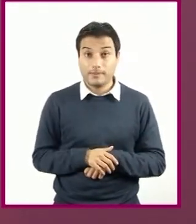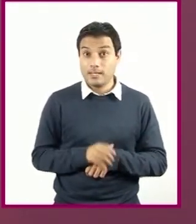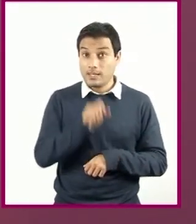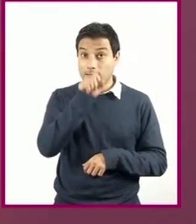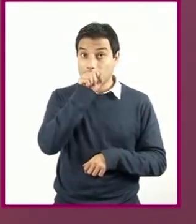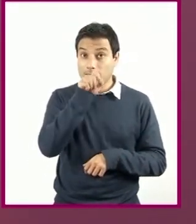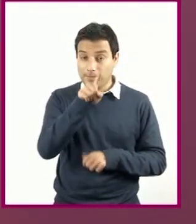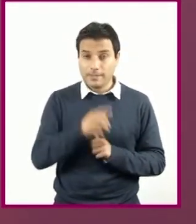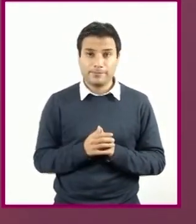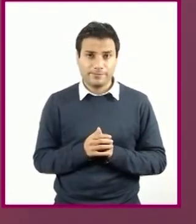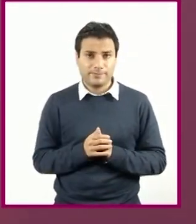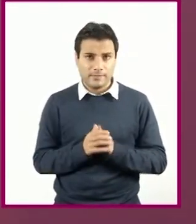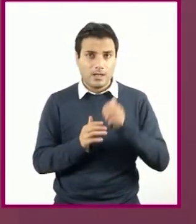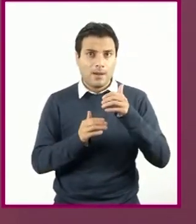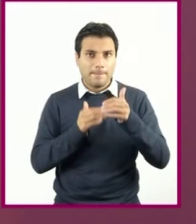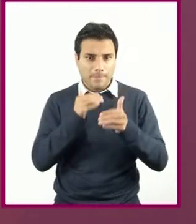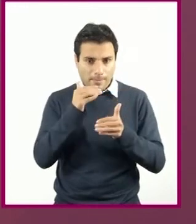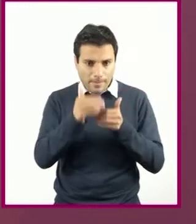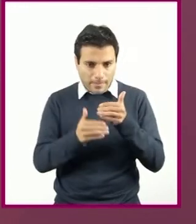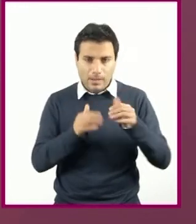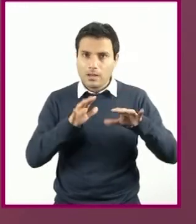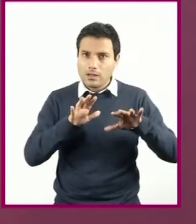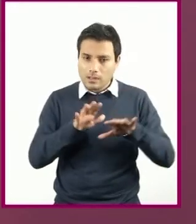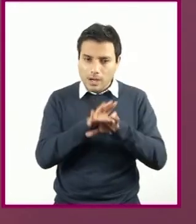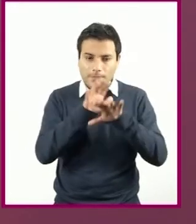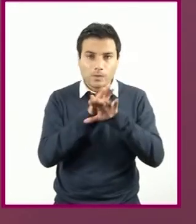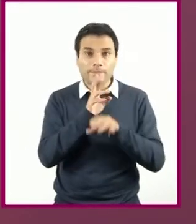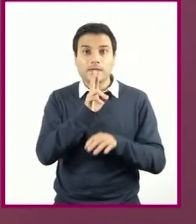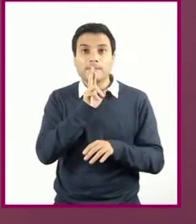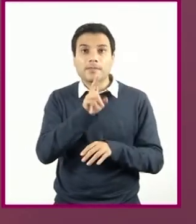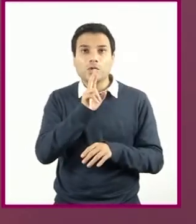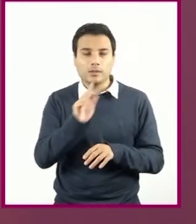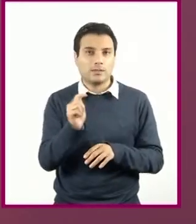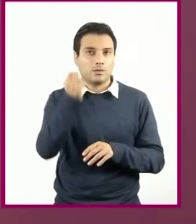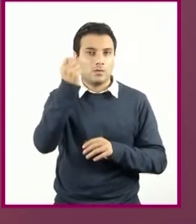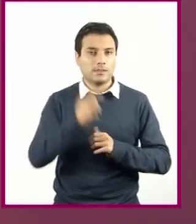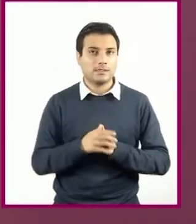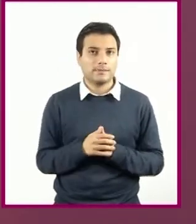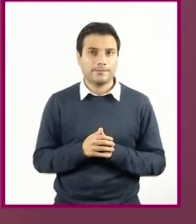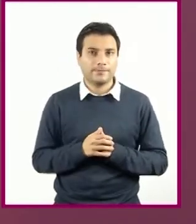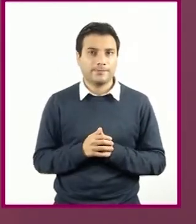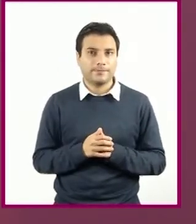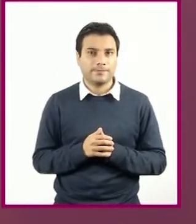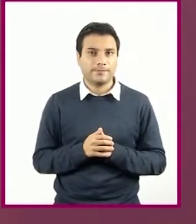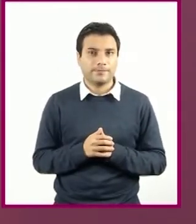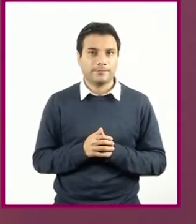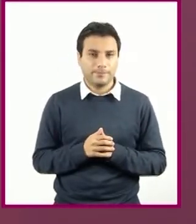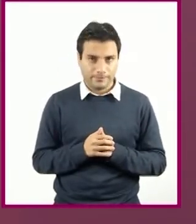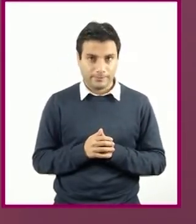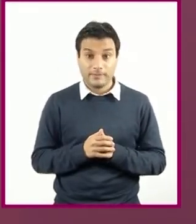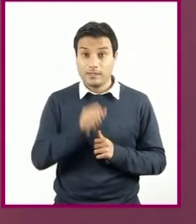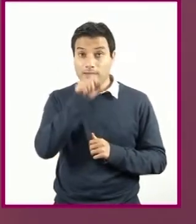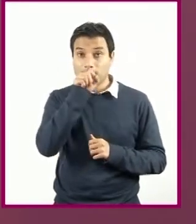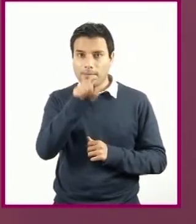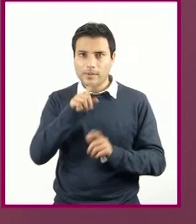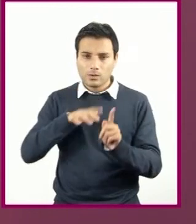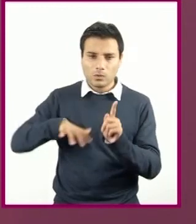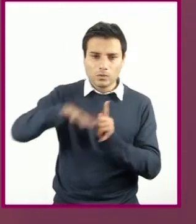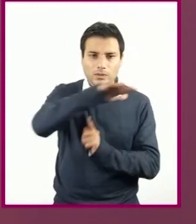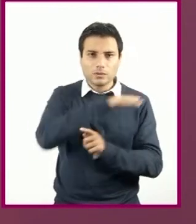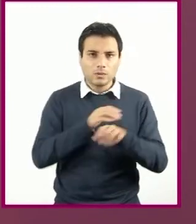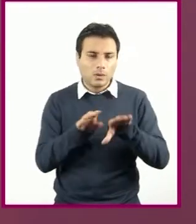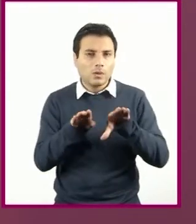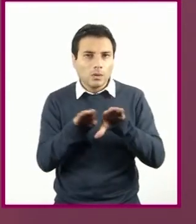Además, el avance revolucionario que se dio en las tecnologías. 2. El contexto de la